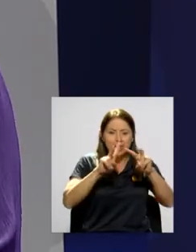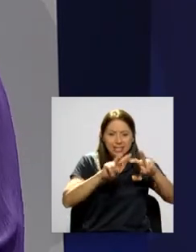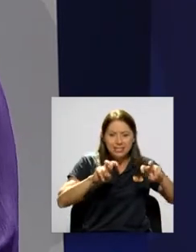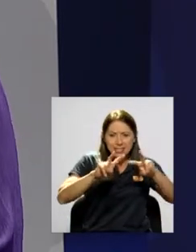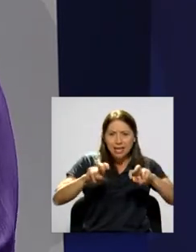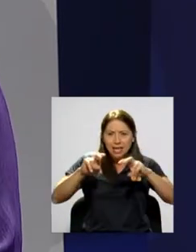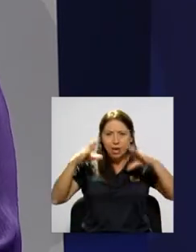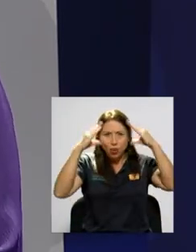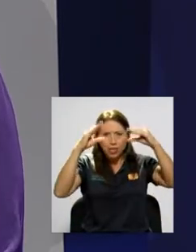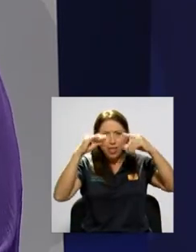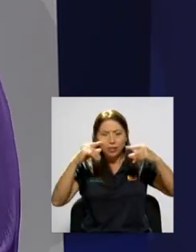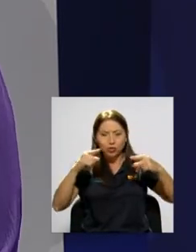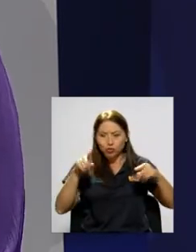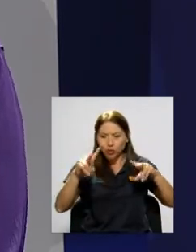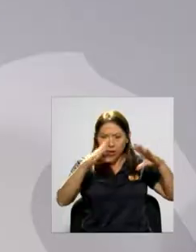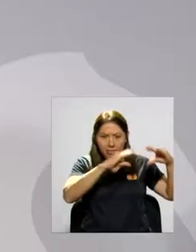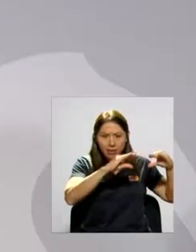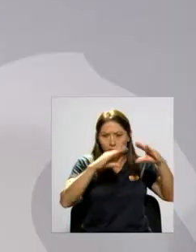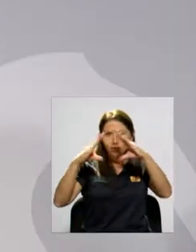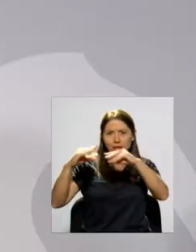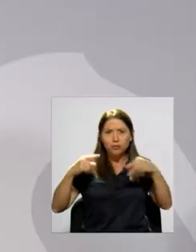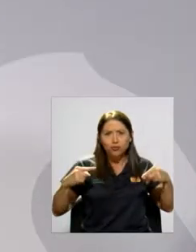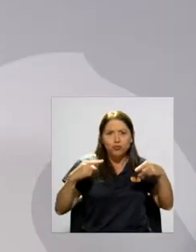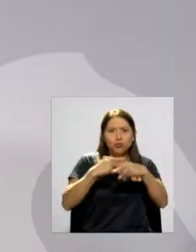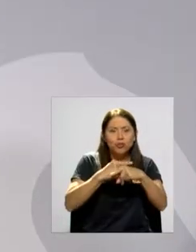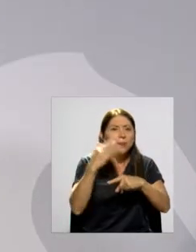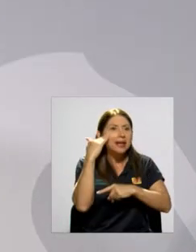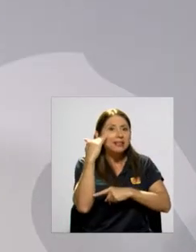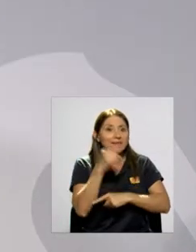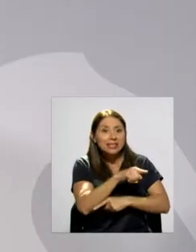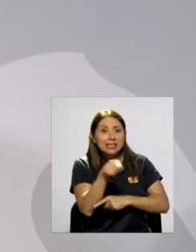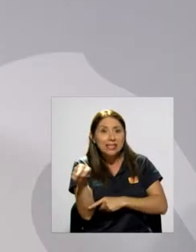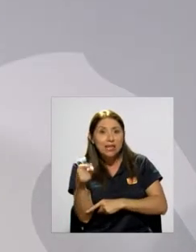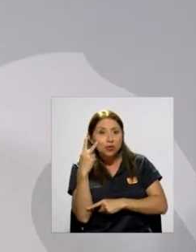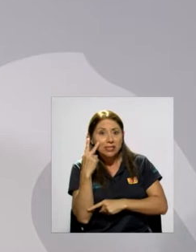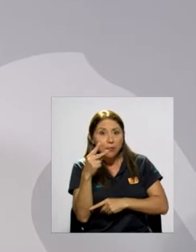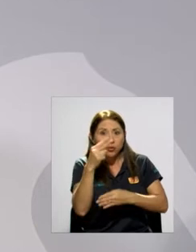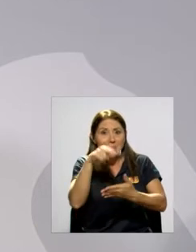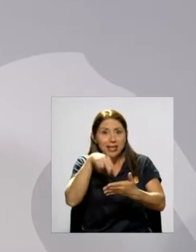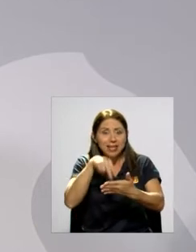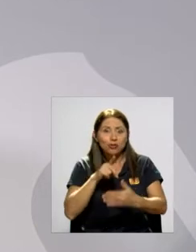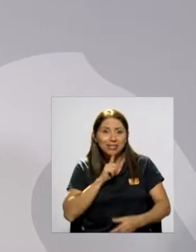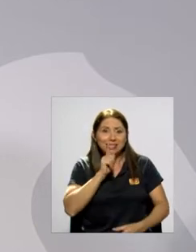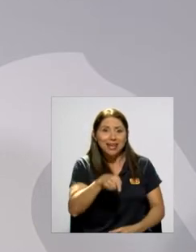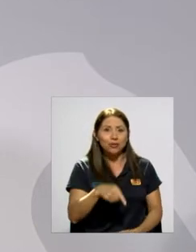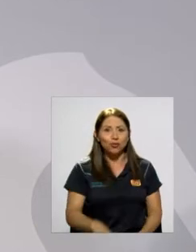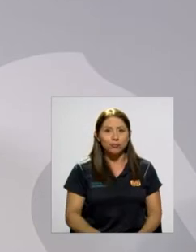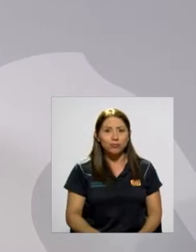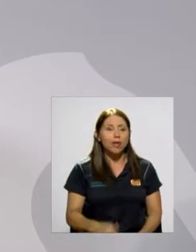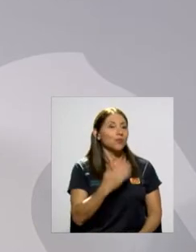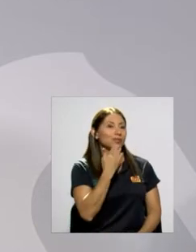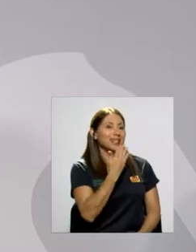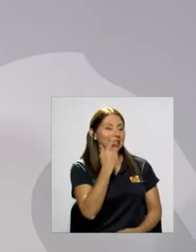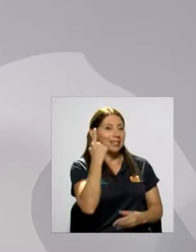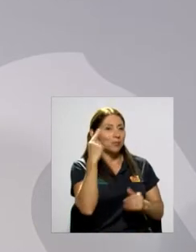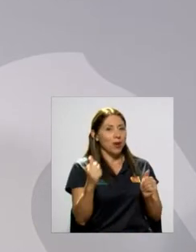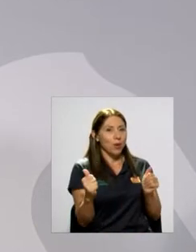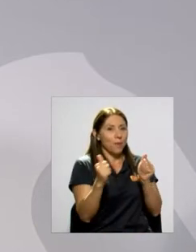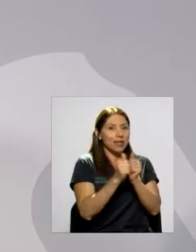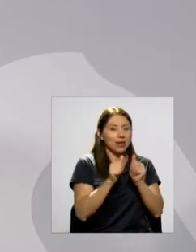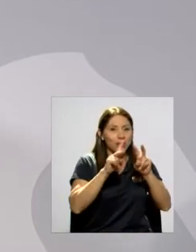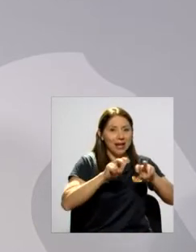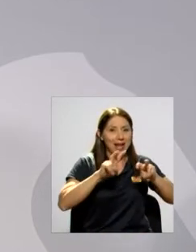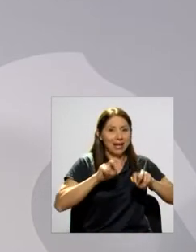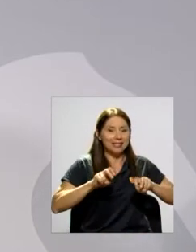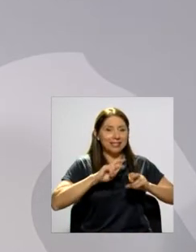nos están diciendo es falso o es cierto. Muchísimas gracias, Margarita, por habernos acompañado en este análisis sobre el papel de la prensa en estas